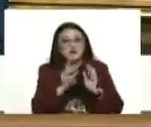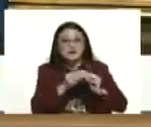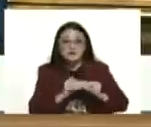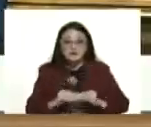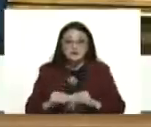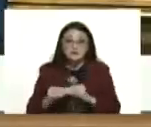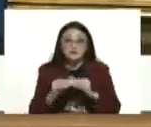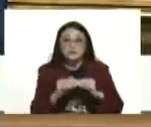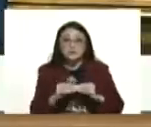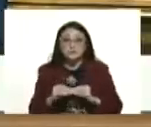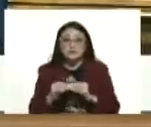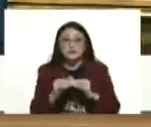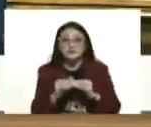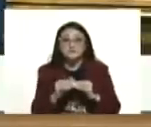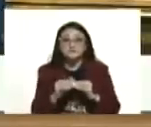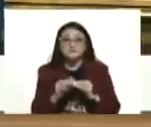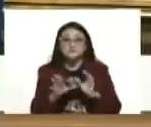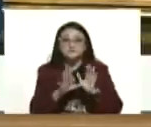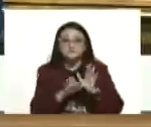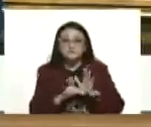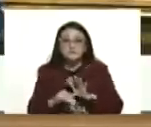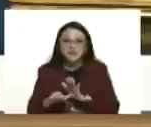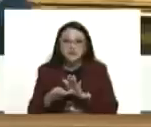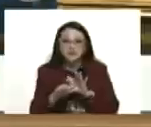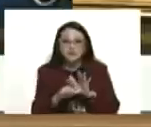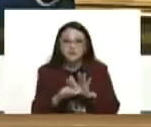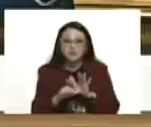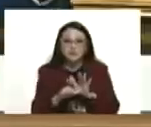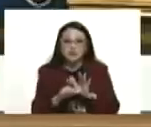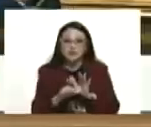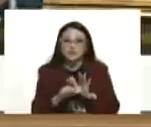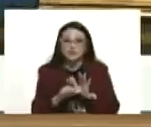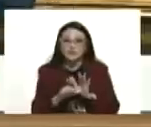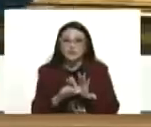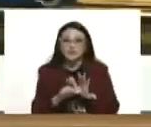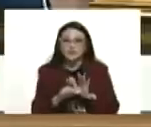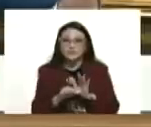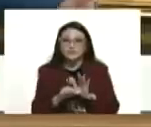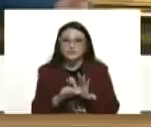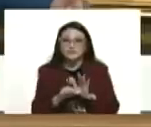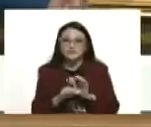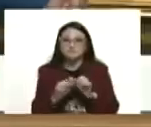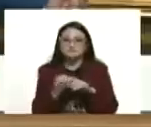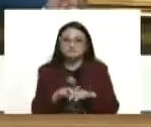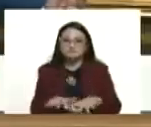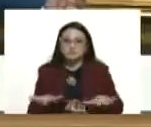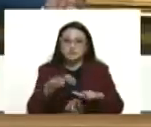recuperar el robo y reparar y resarcir,